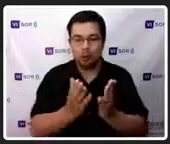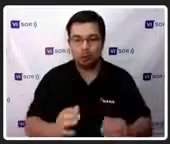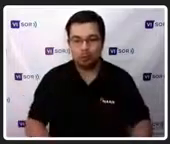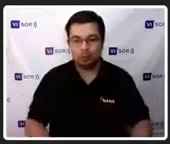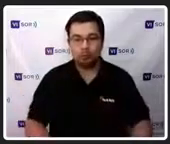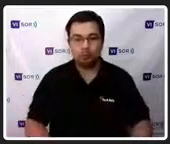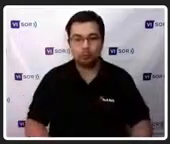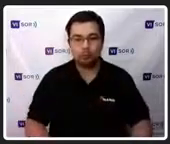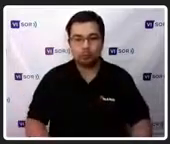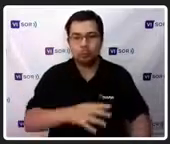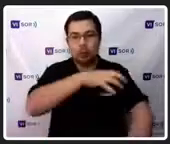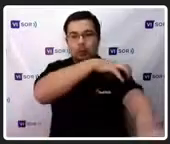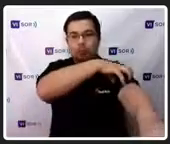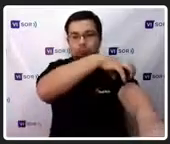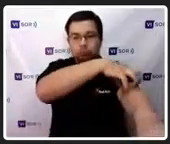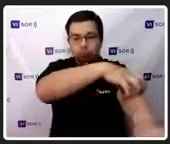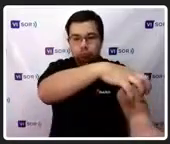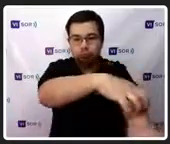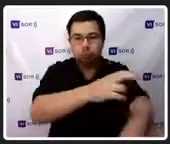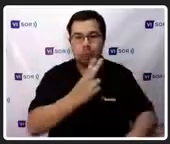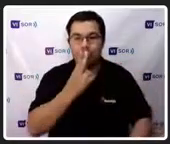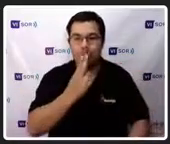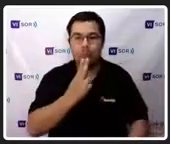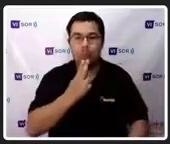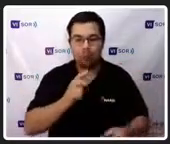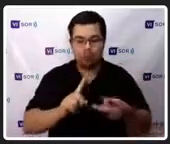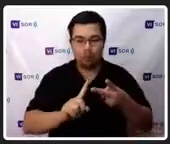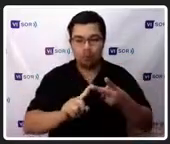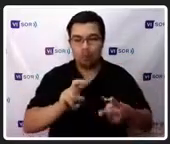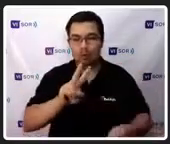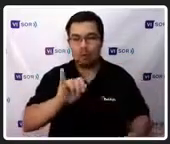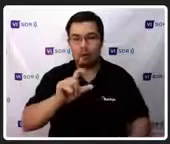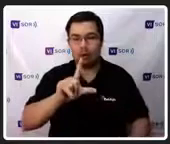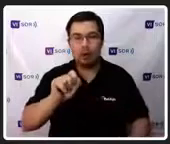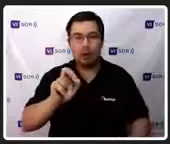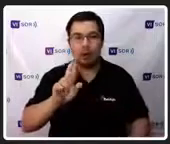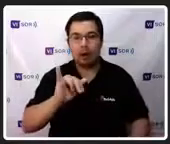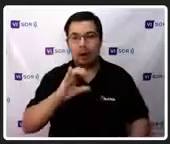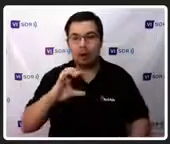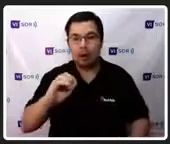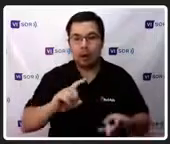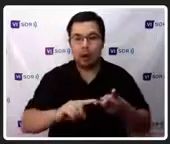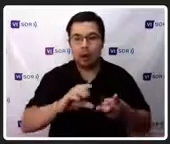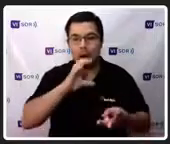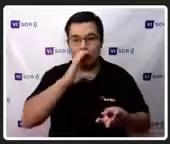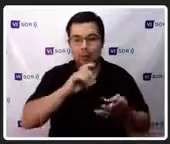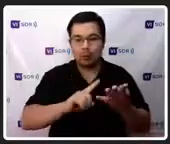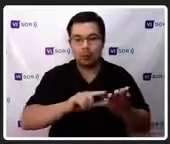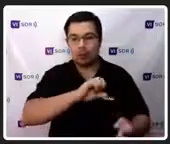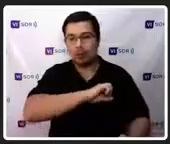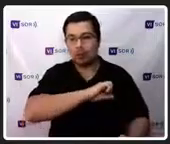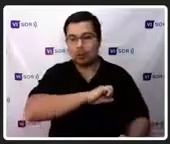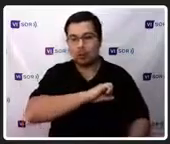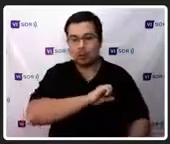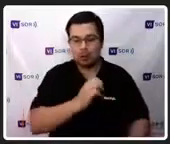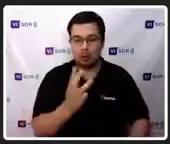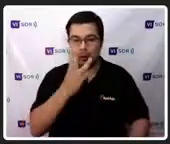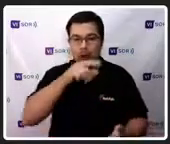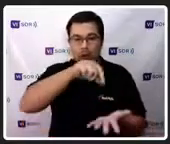ciudades de Puerto Montt, Villarrica, Concepción, Santiago, en tres sedes, y